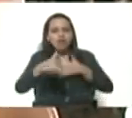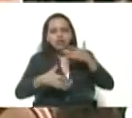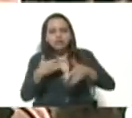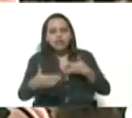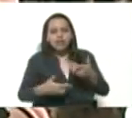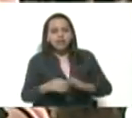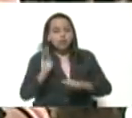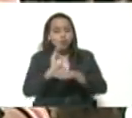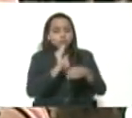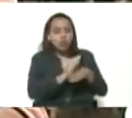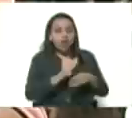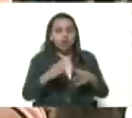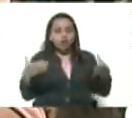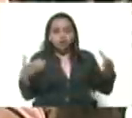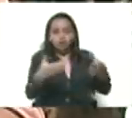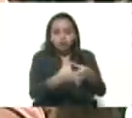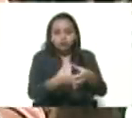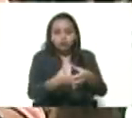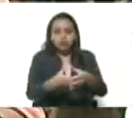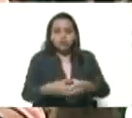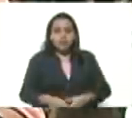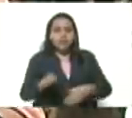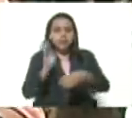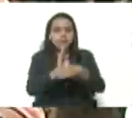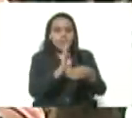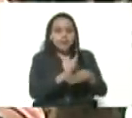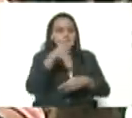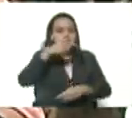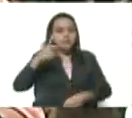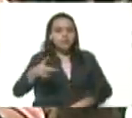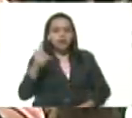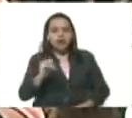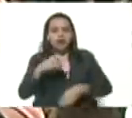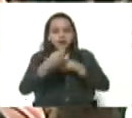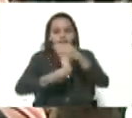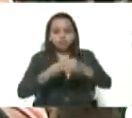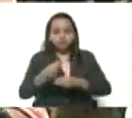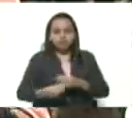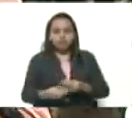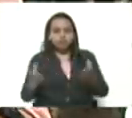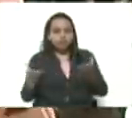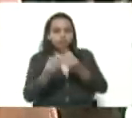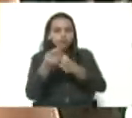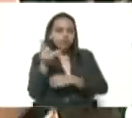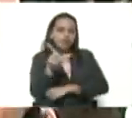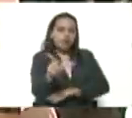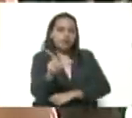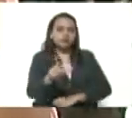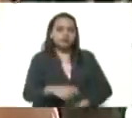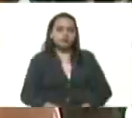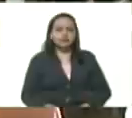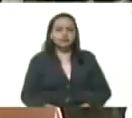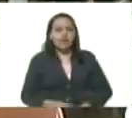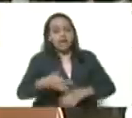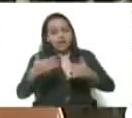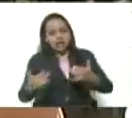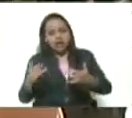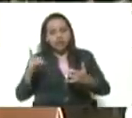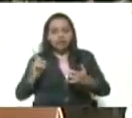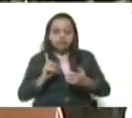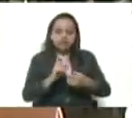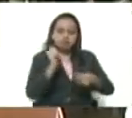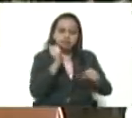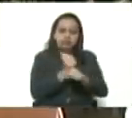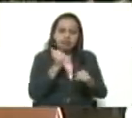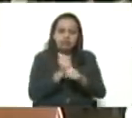prevención que hemos hecho con las brigadas de prevención popular que se están instalando con el Partido Socialista Unido de Venezuela y las que ya venían